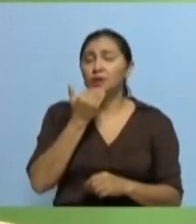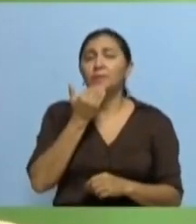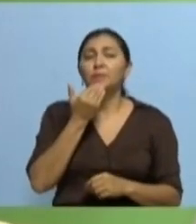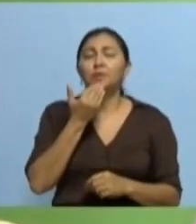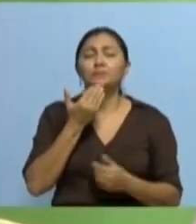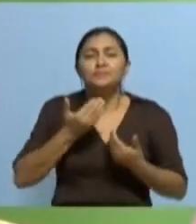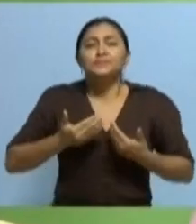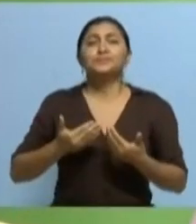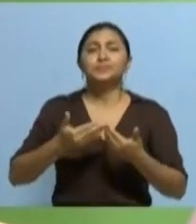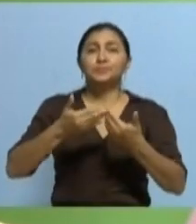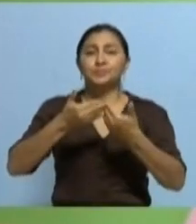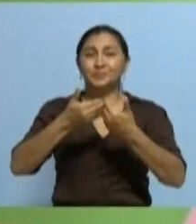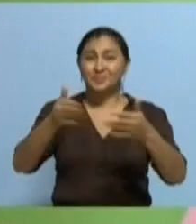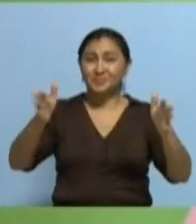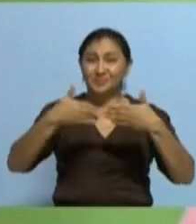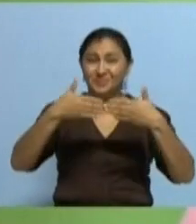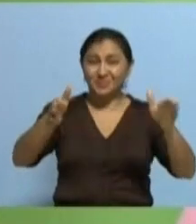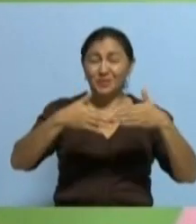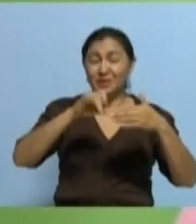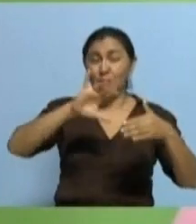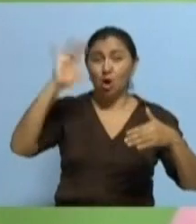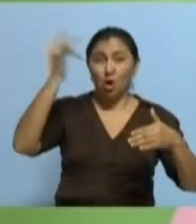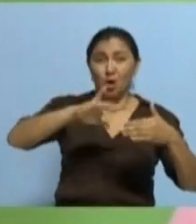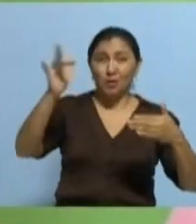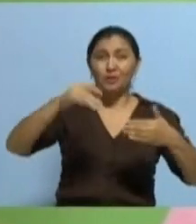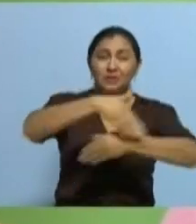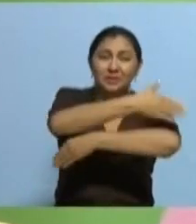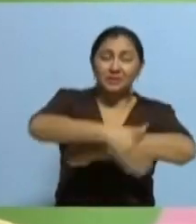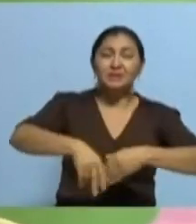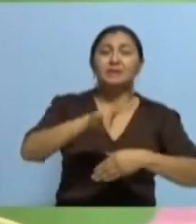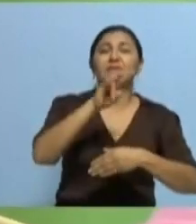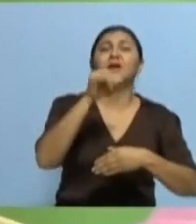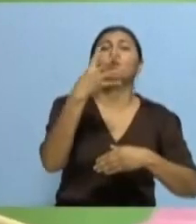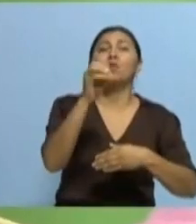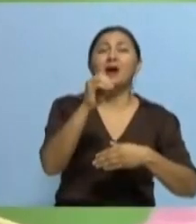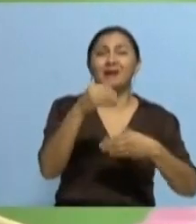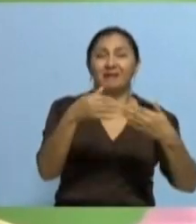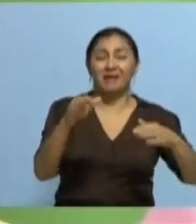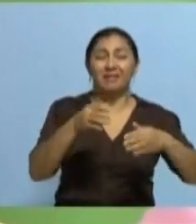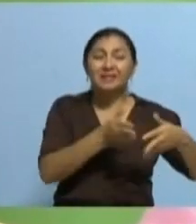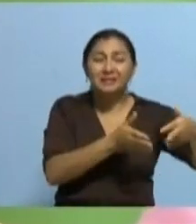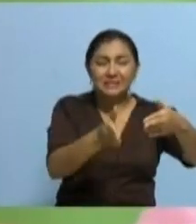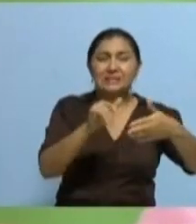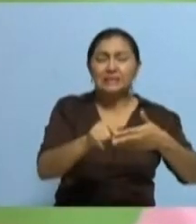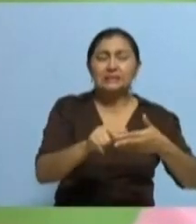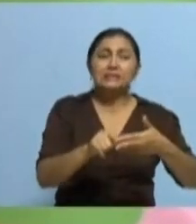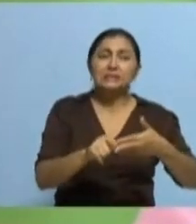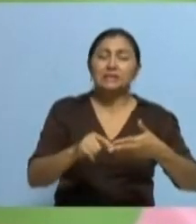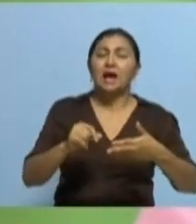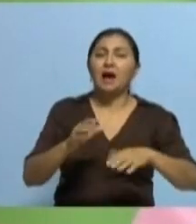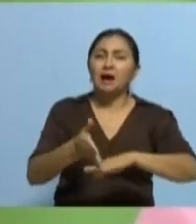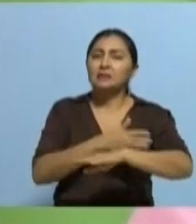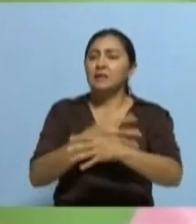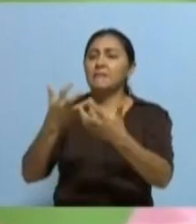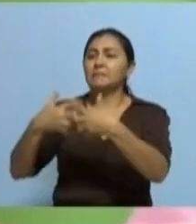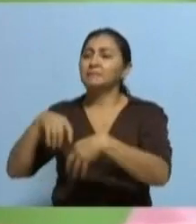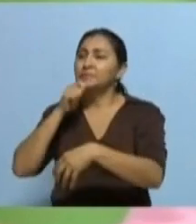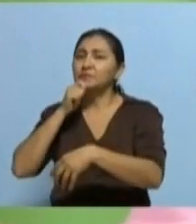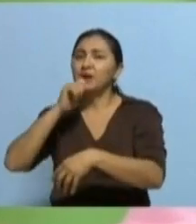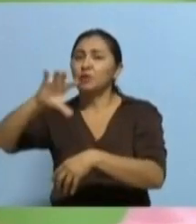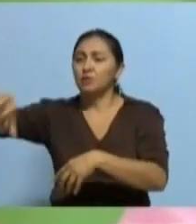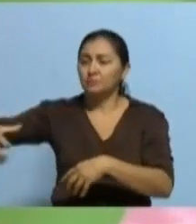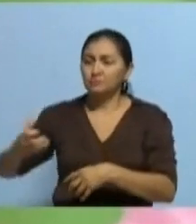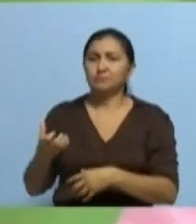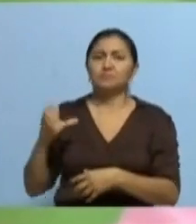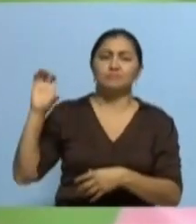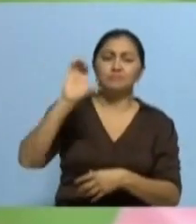Oro, donde hubo un aporte principal primero del sector privado, claro que sí, y han seguido invirtiendo,